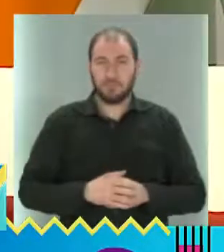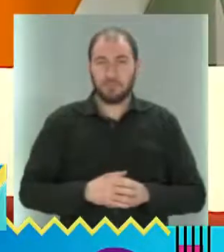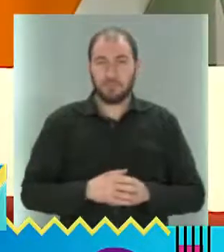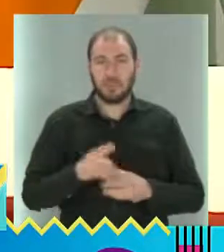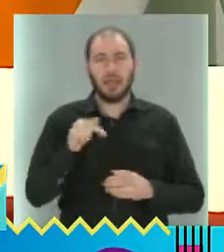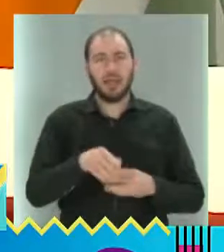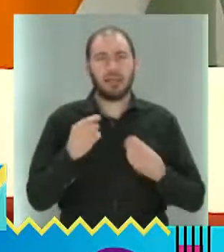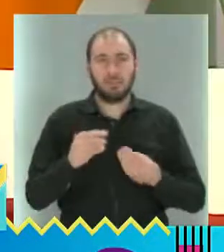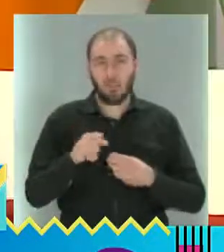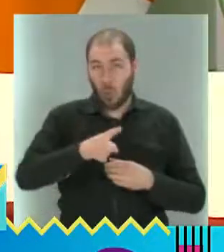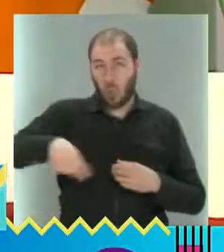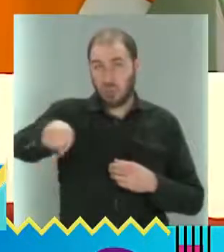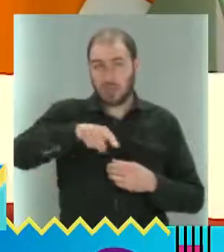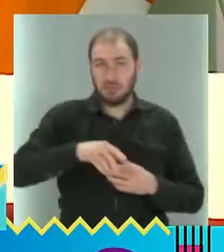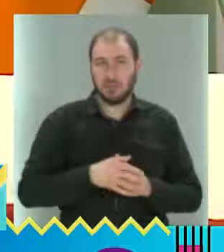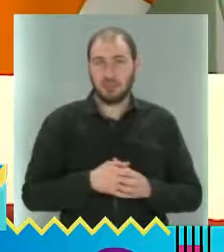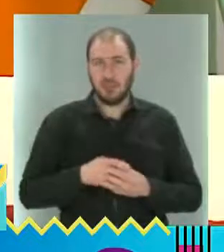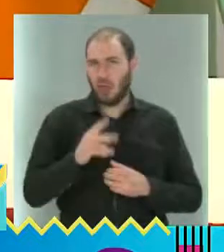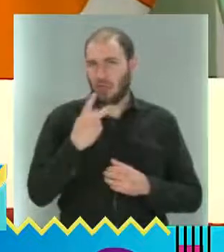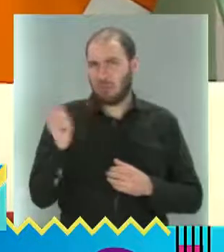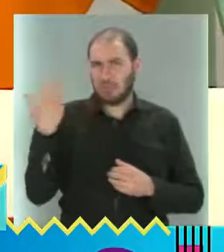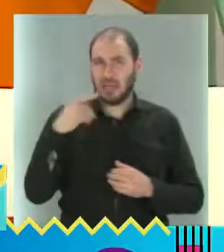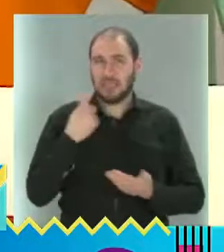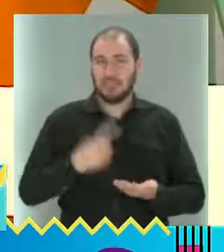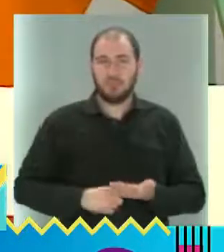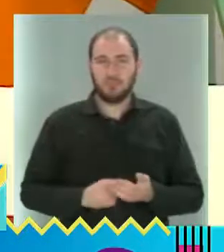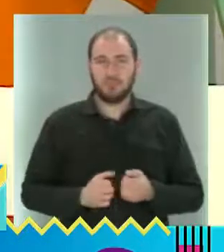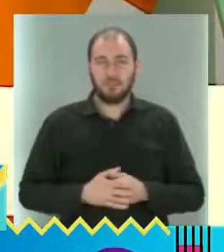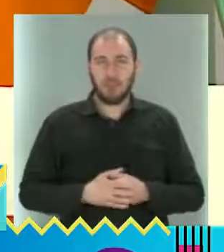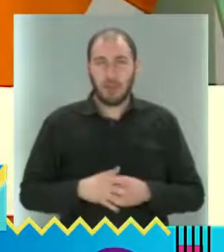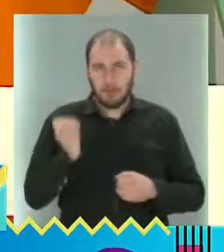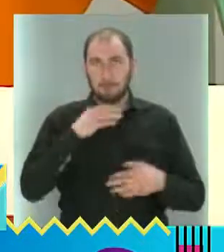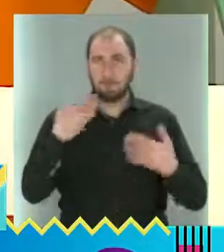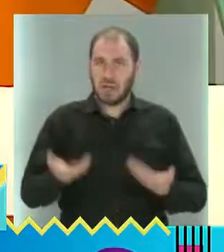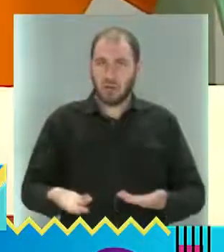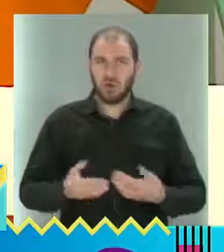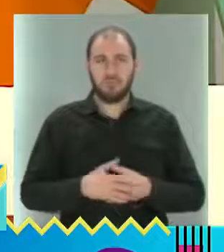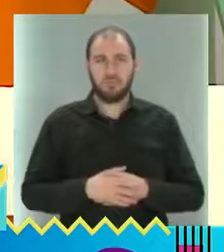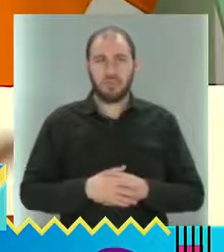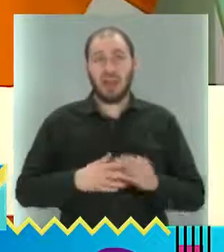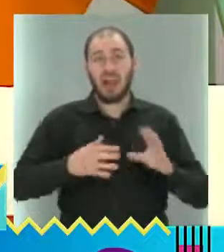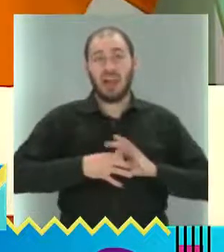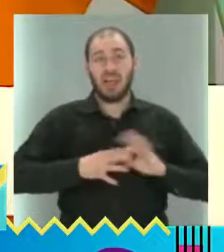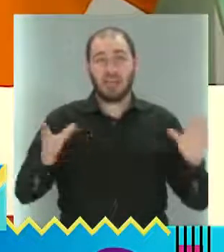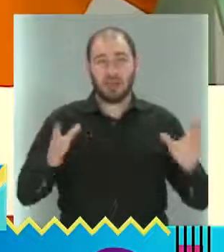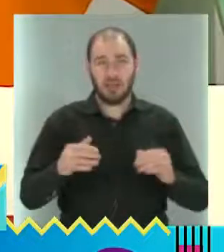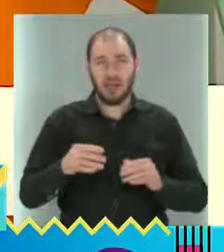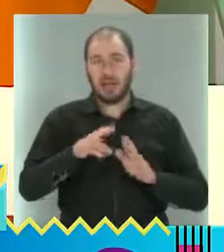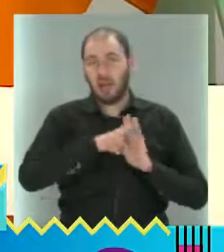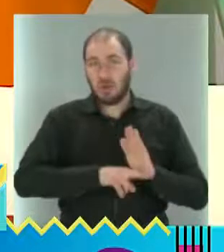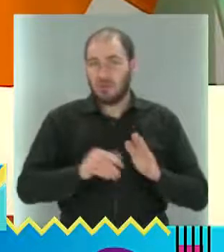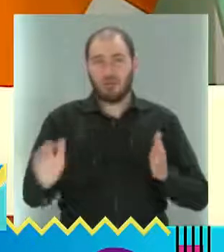Frente a eso, ustedes hace un par de meses decidieron que era mejor liberar,